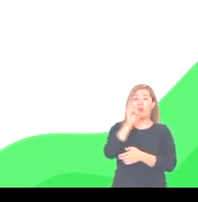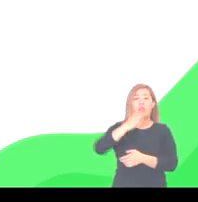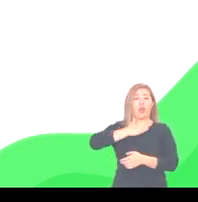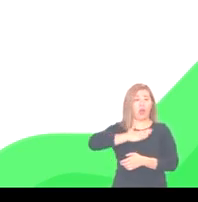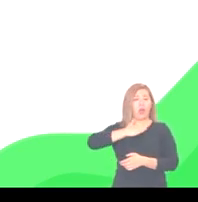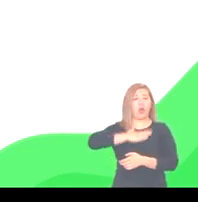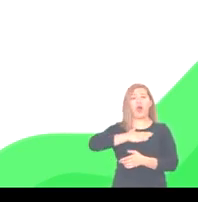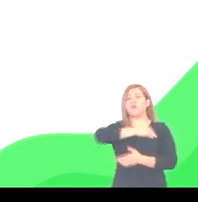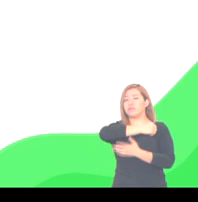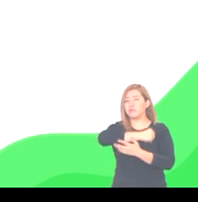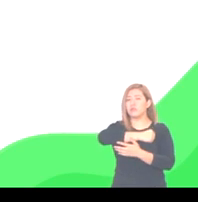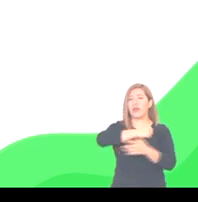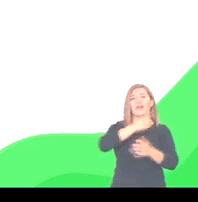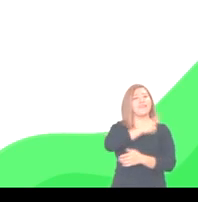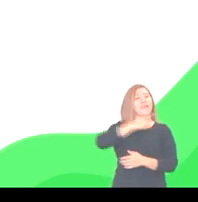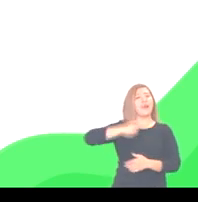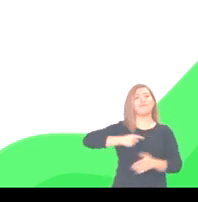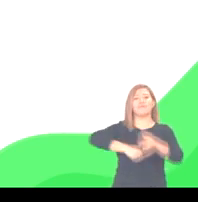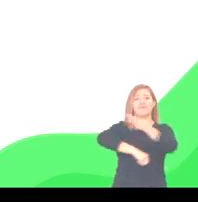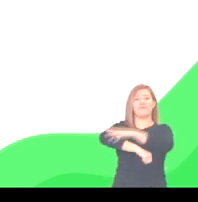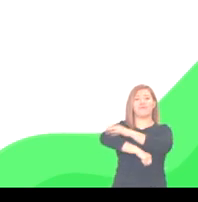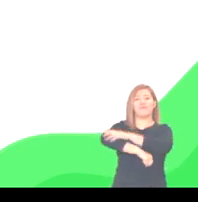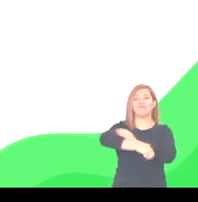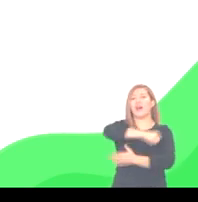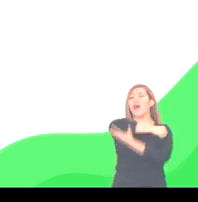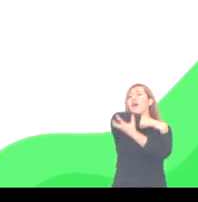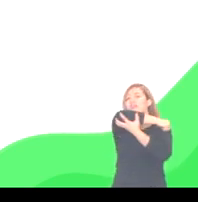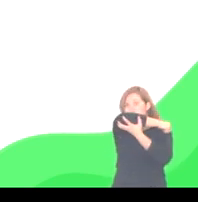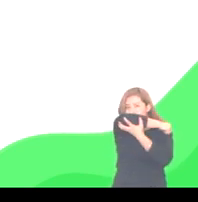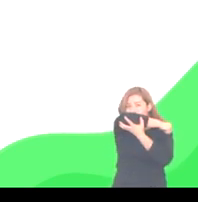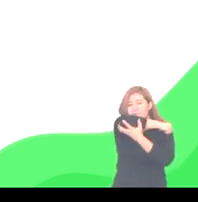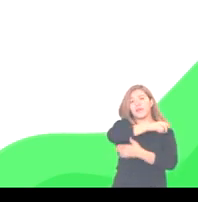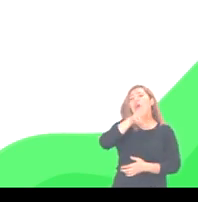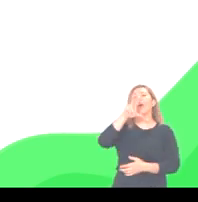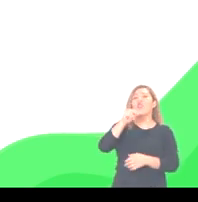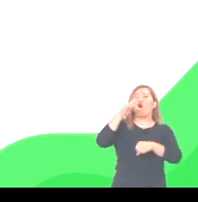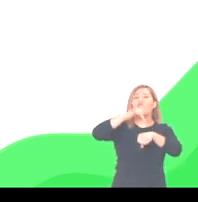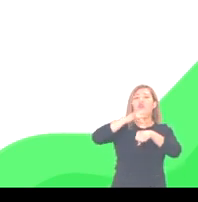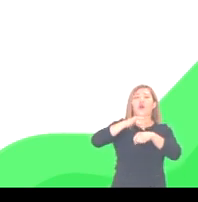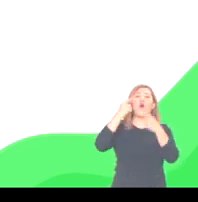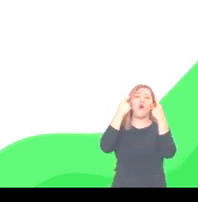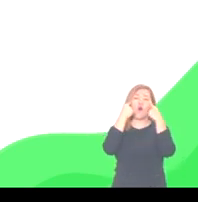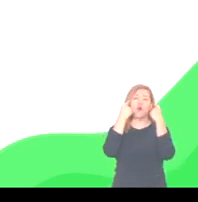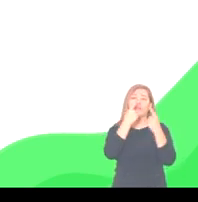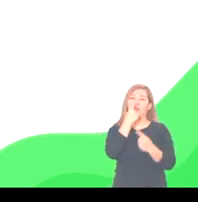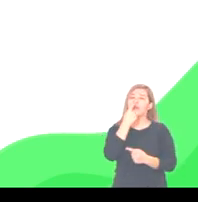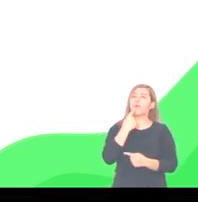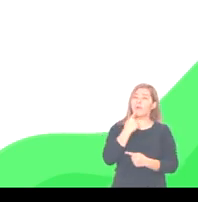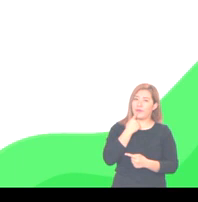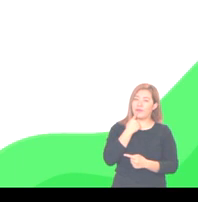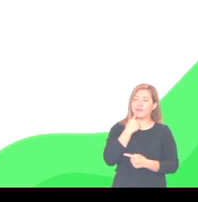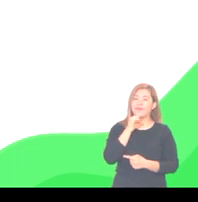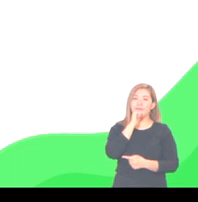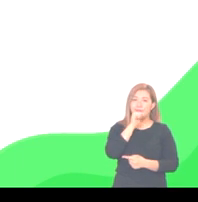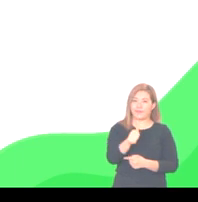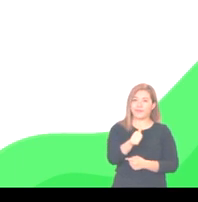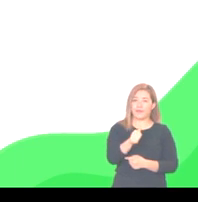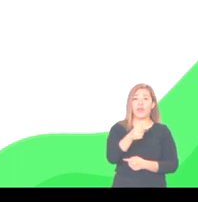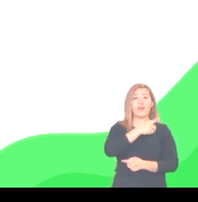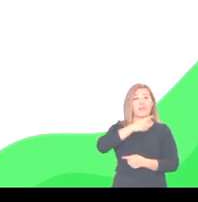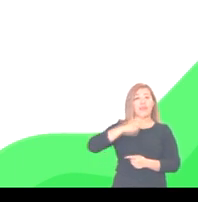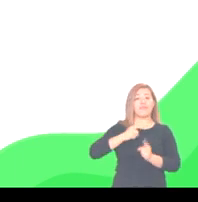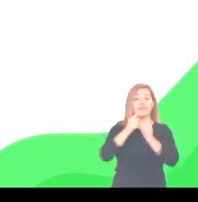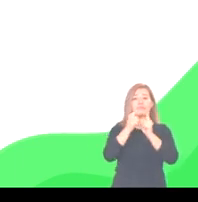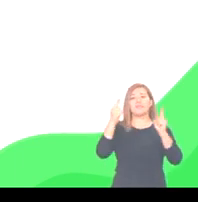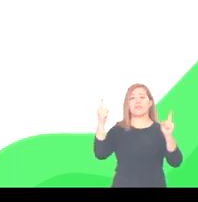o estornudar, utiliza el estornudo de etiqueta. No tocarse ojos, nariz y boca. Mantener